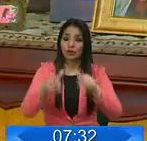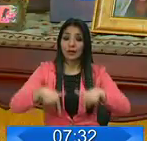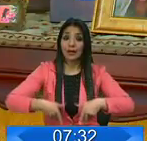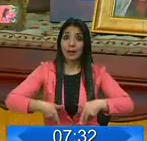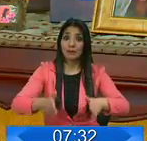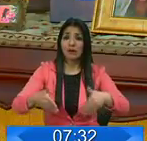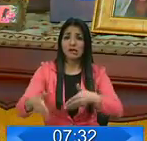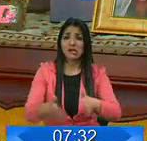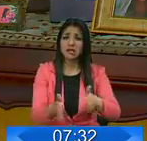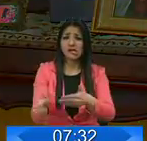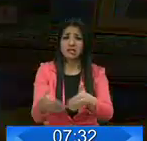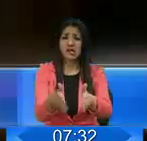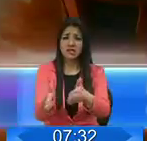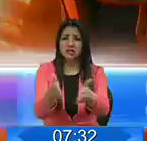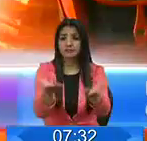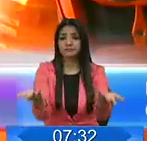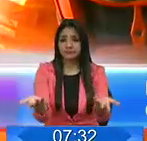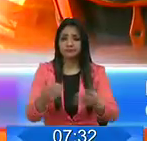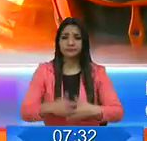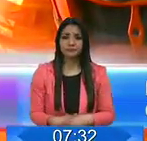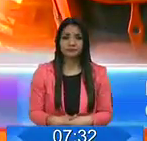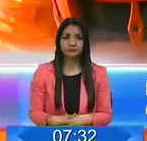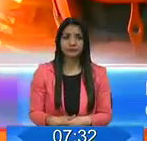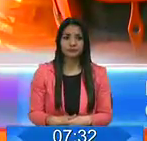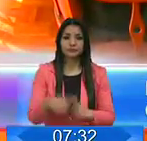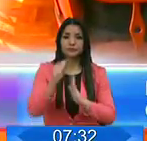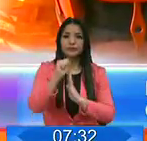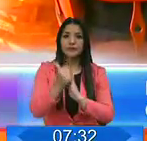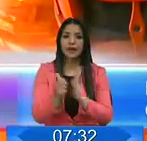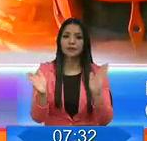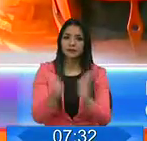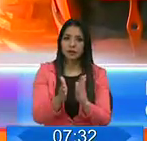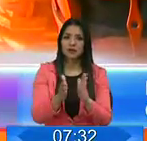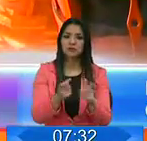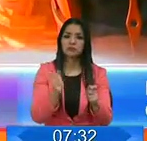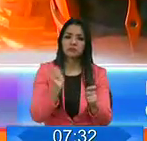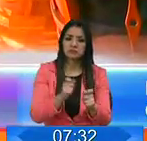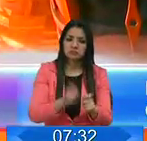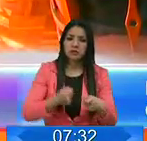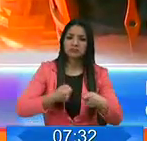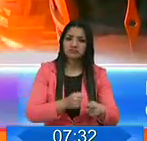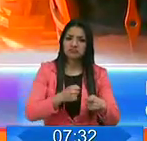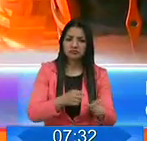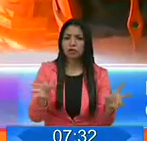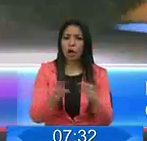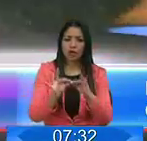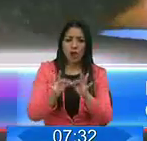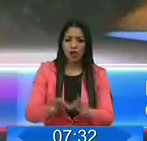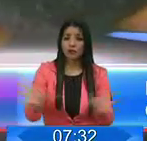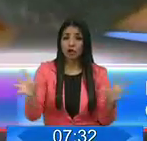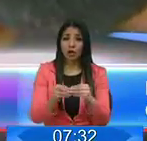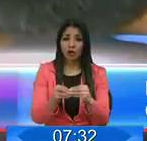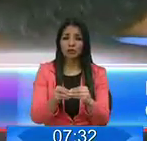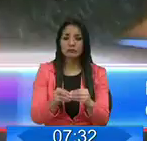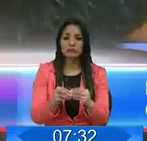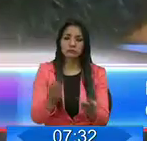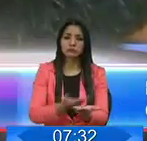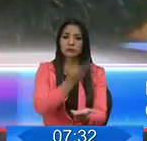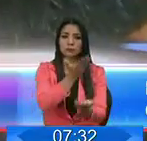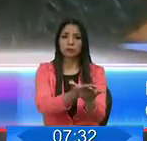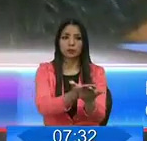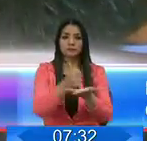actuales son chaquiñanes. A los pequeños artesanos, carpinteros, mecánicos y plomeros, entre otros, les pretende beneficiar